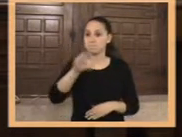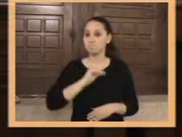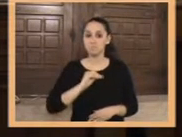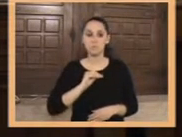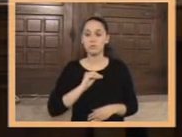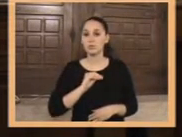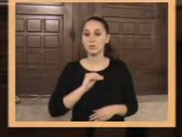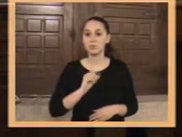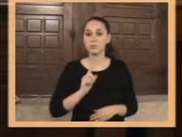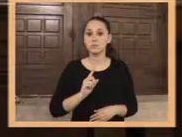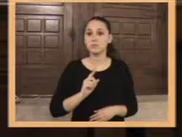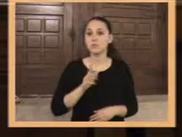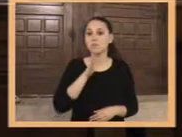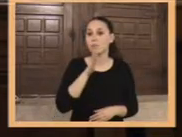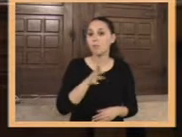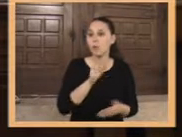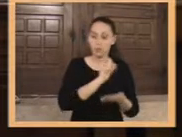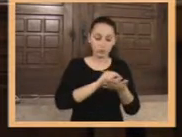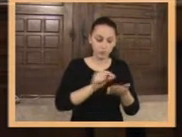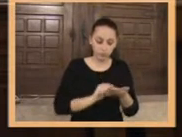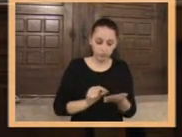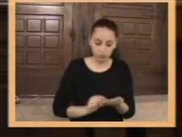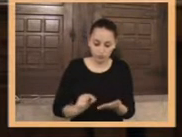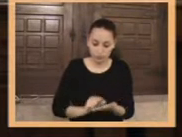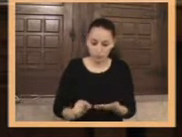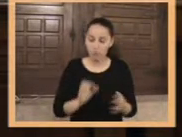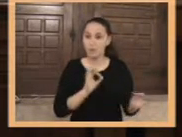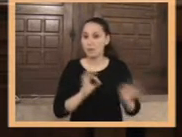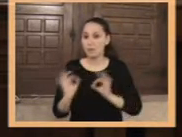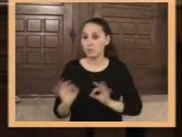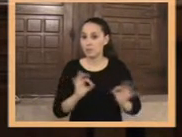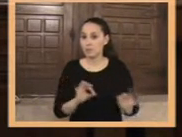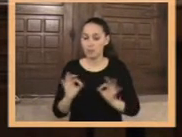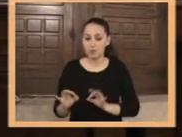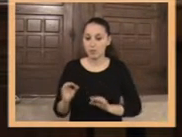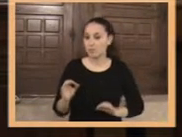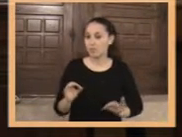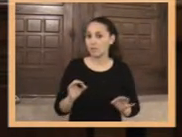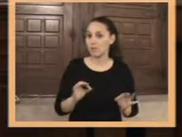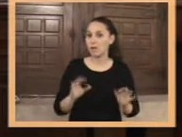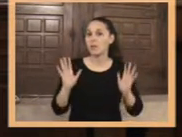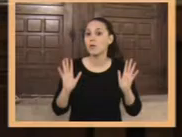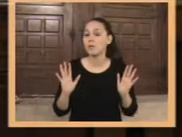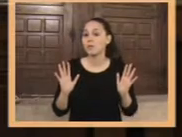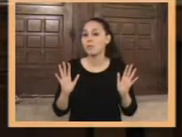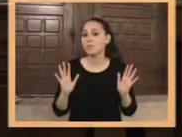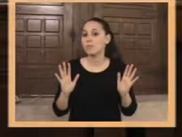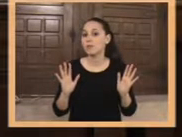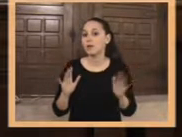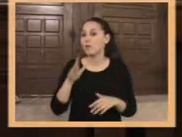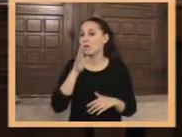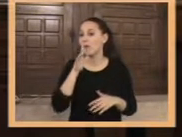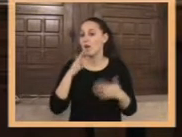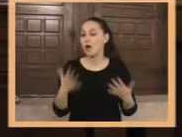teníamos el texto preparado, ustedes estaban de acuerdo con él y a última hora, pues, la espantada habitual. Aún así, les